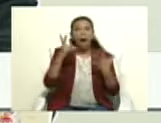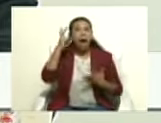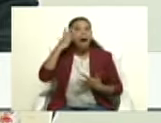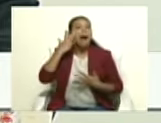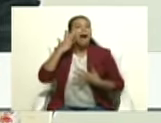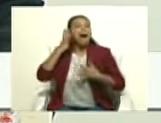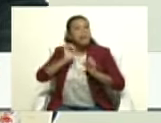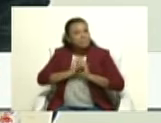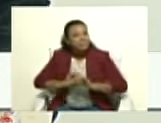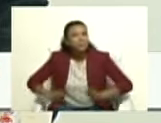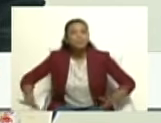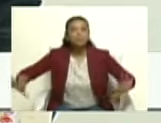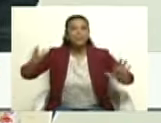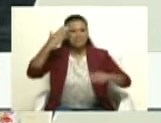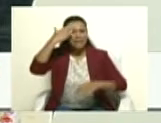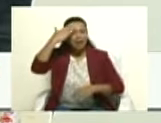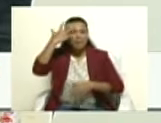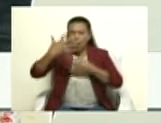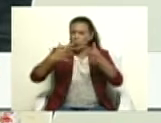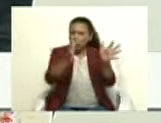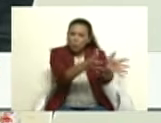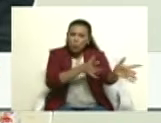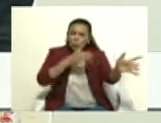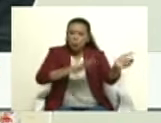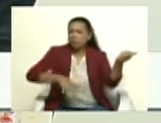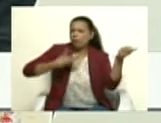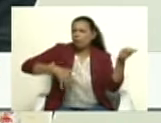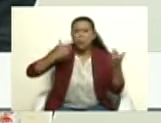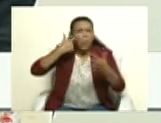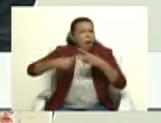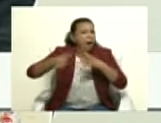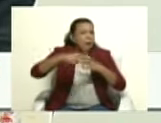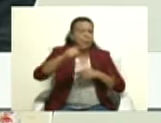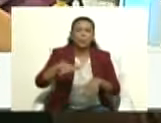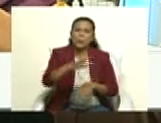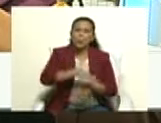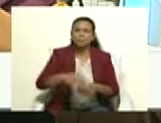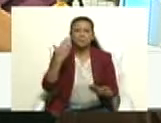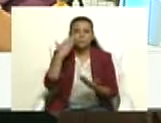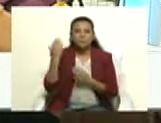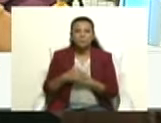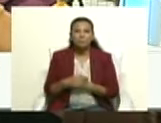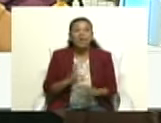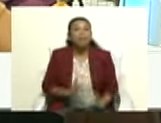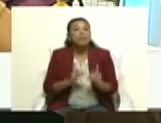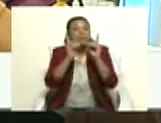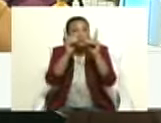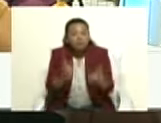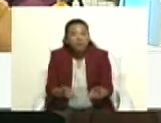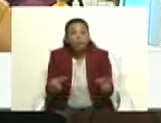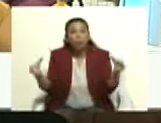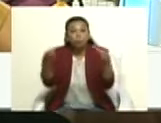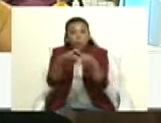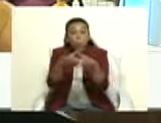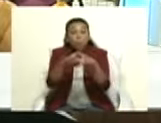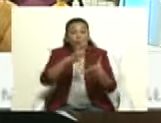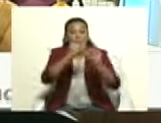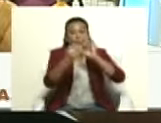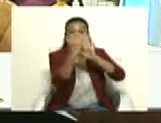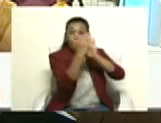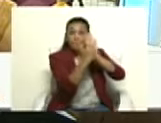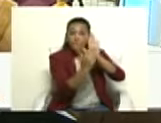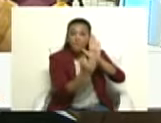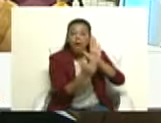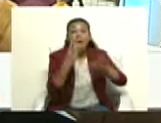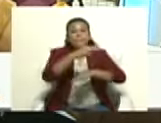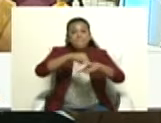sabemos difundir, si la sabemos producir, si la sabemos ponderar en nuestras. Se han designado articuladores por parte